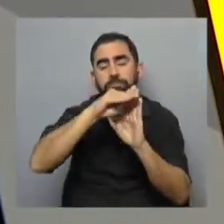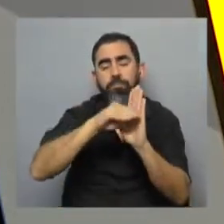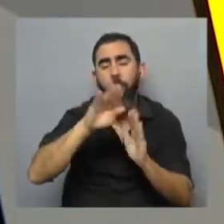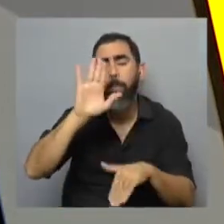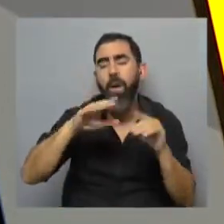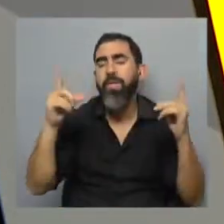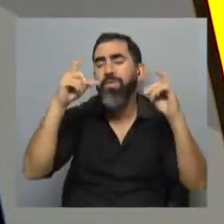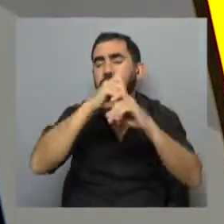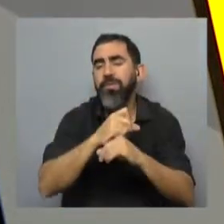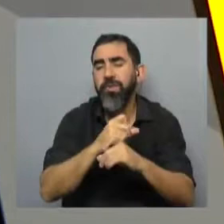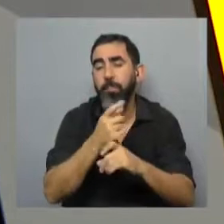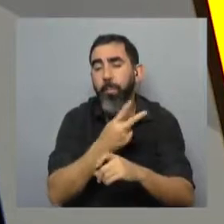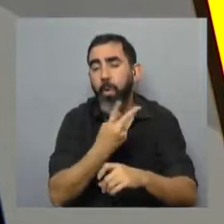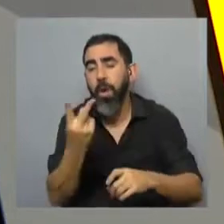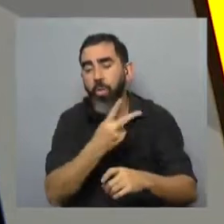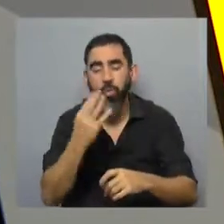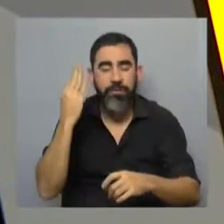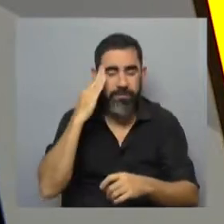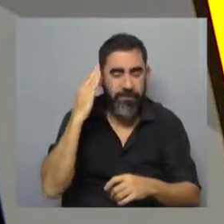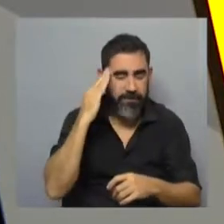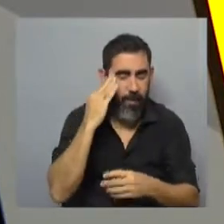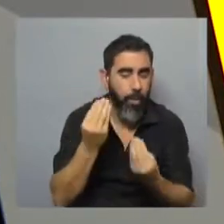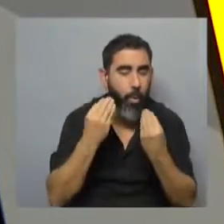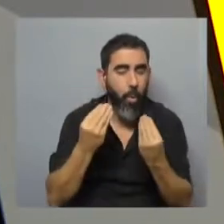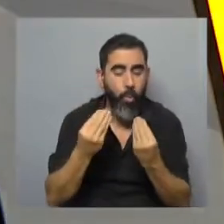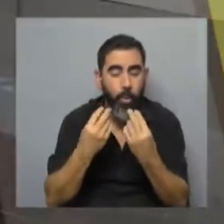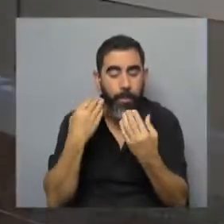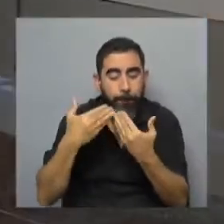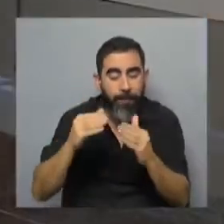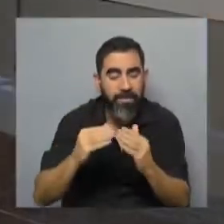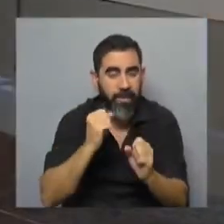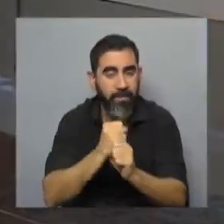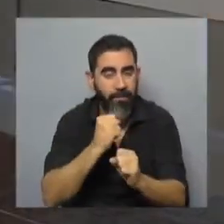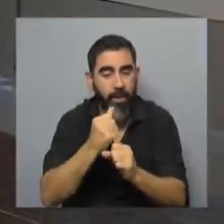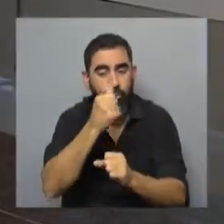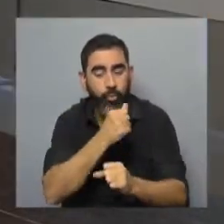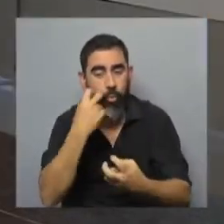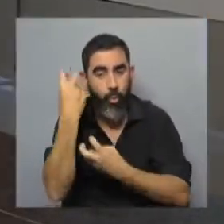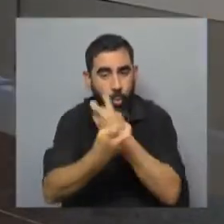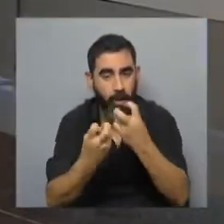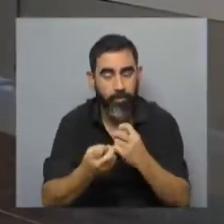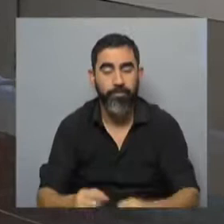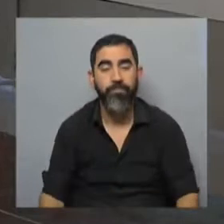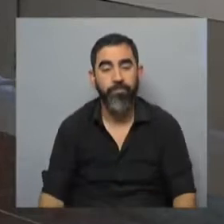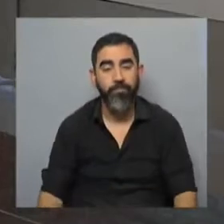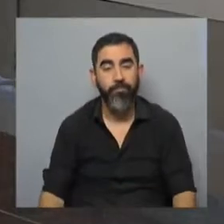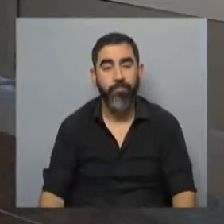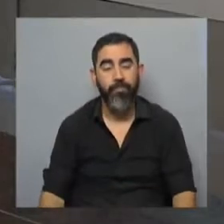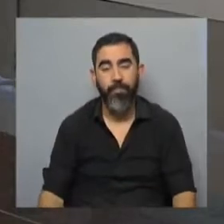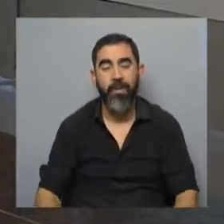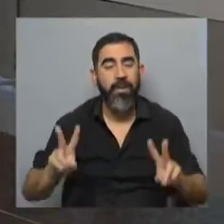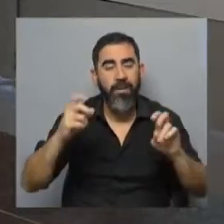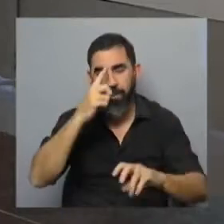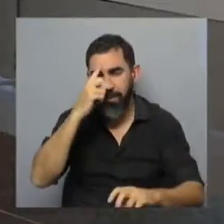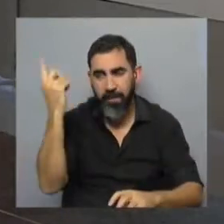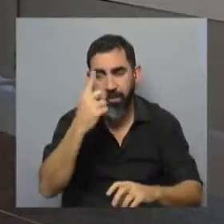difícil, pero de ambas creo que se sabe cómo empezar a trabajar y no se empieza. Sí, es mucho más fácil y a nivel internacional se ha